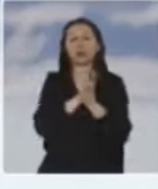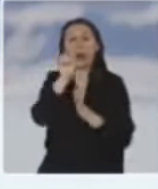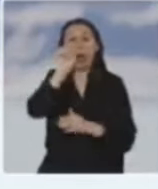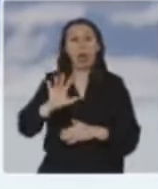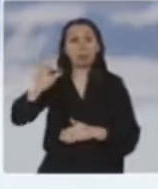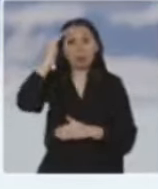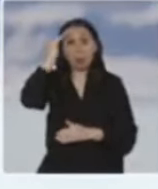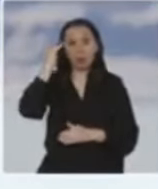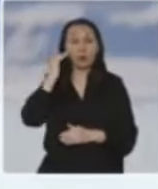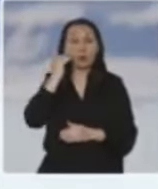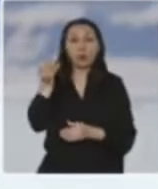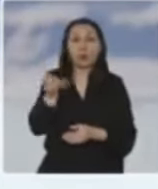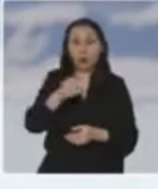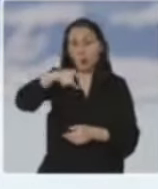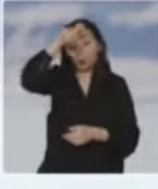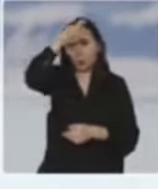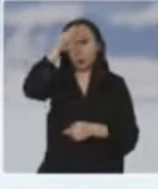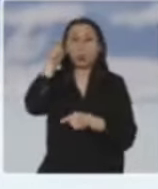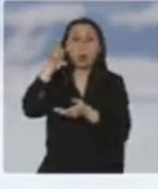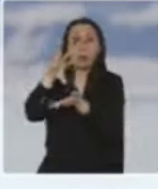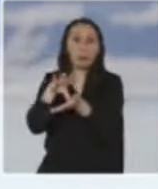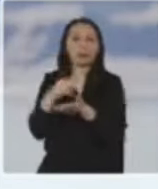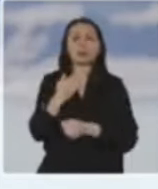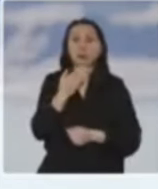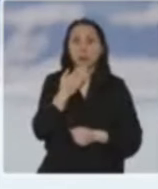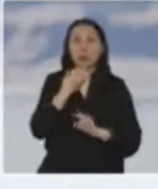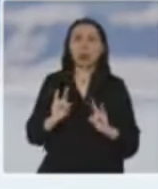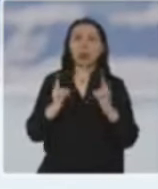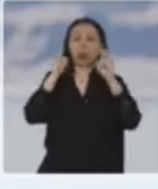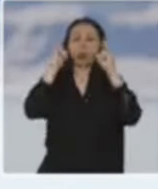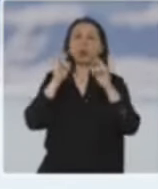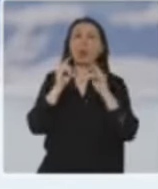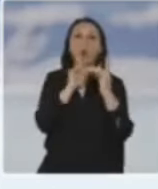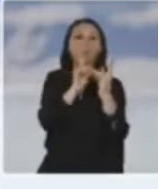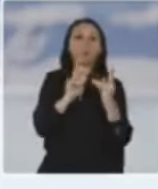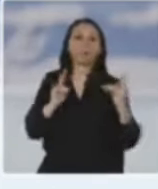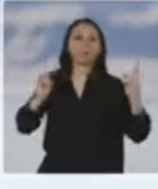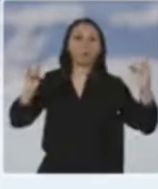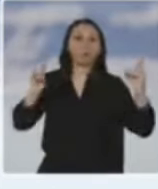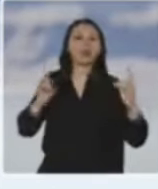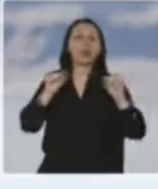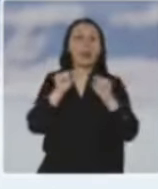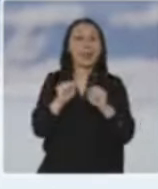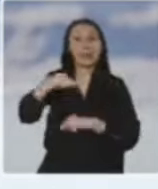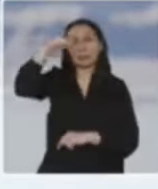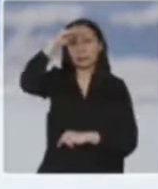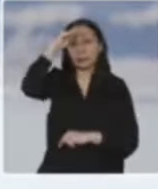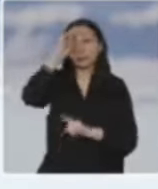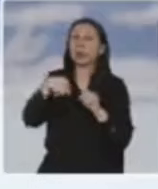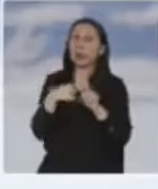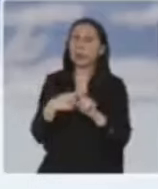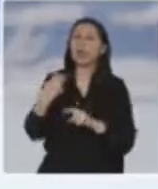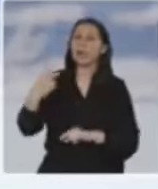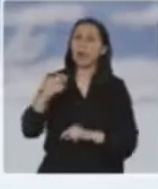en Corea y en Asia me contaban recién en Turquía respecto de la construcción de puentes colgantes Y esa experiencia además es